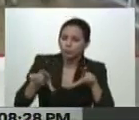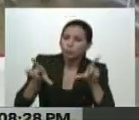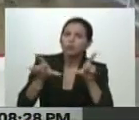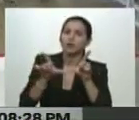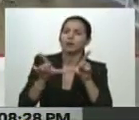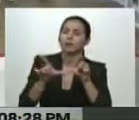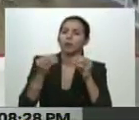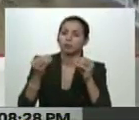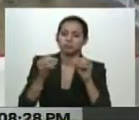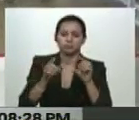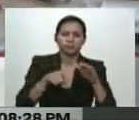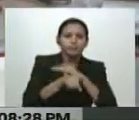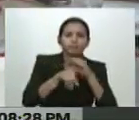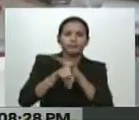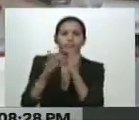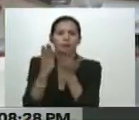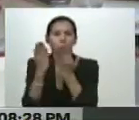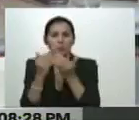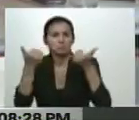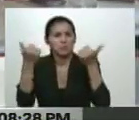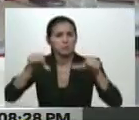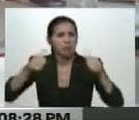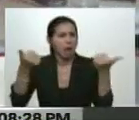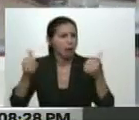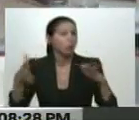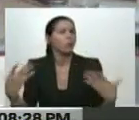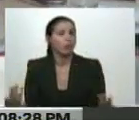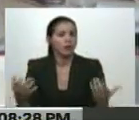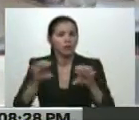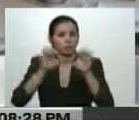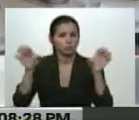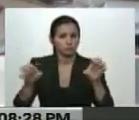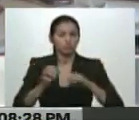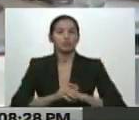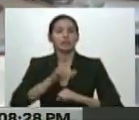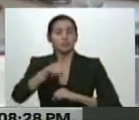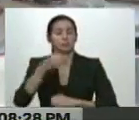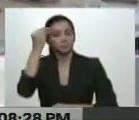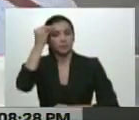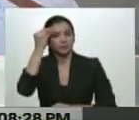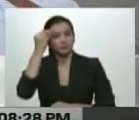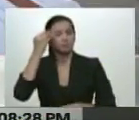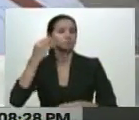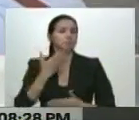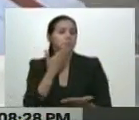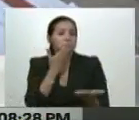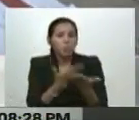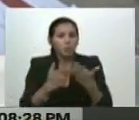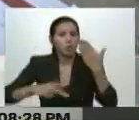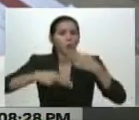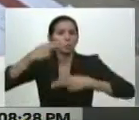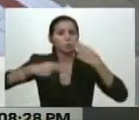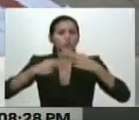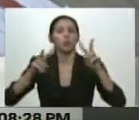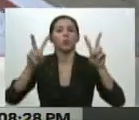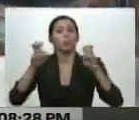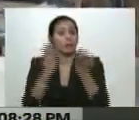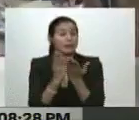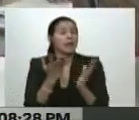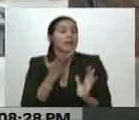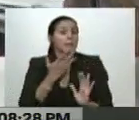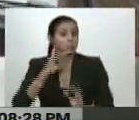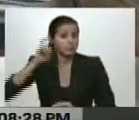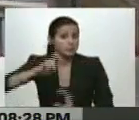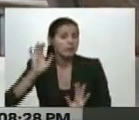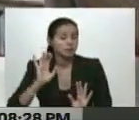calidad educativa en las escuelas que se encuentran cerca de la comunidad. Inclusive se planteó la construcción de un nuevo plantel de ser necesario.